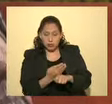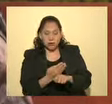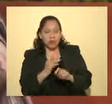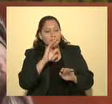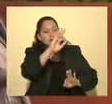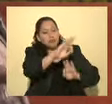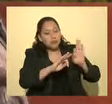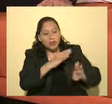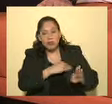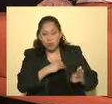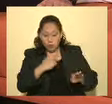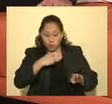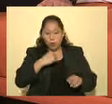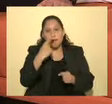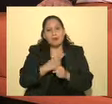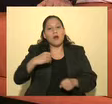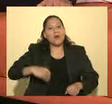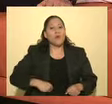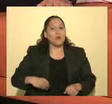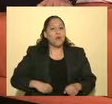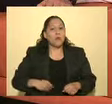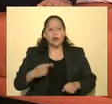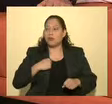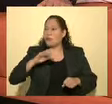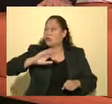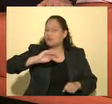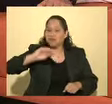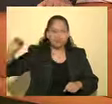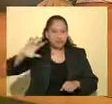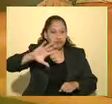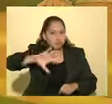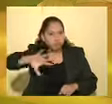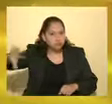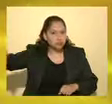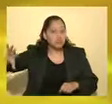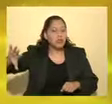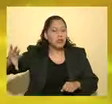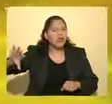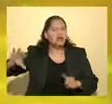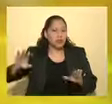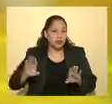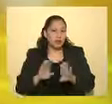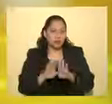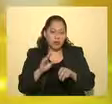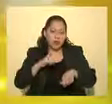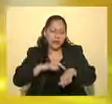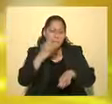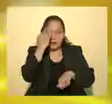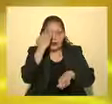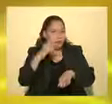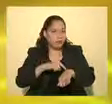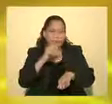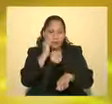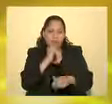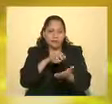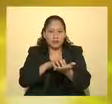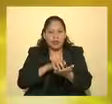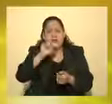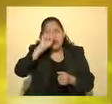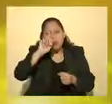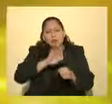crianza cuando tú eres el primero que lo hace a un lado y que lo aleja? Mira, como el tiempo aquí es corto. ¿Qué recomendaciones nos